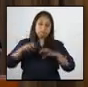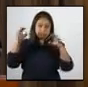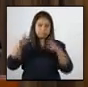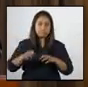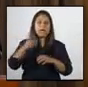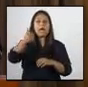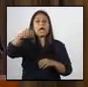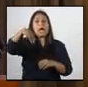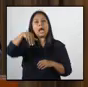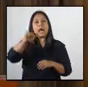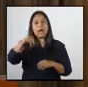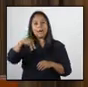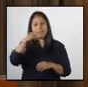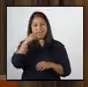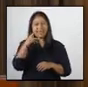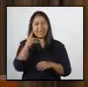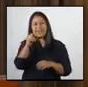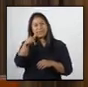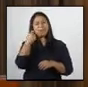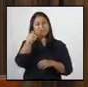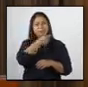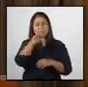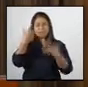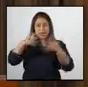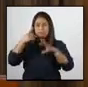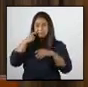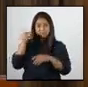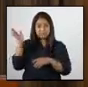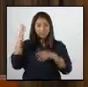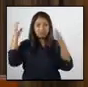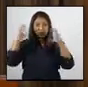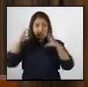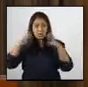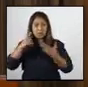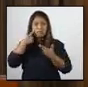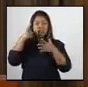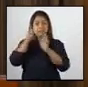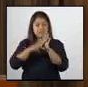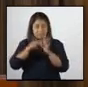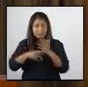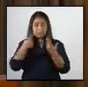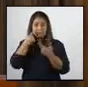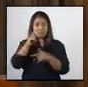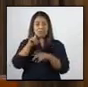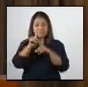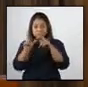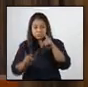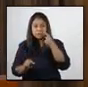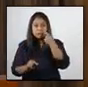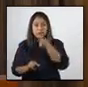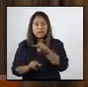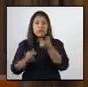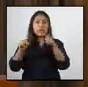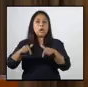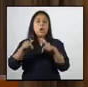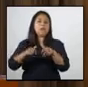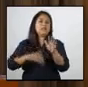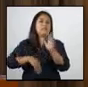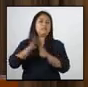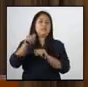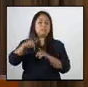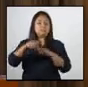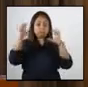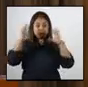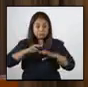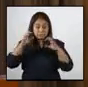amanda como ya lo vimos en las fotos como ya lo vimos en los mapas y lo que es peor que después de esta tormenta tropical